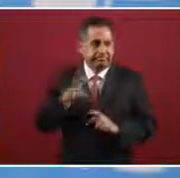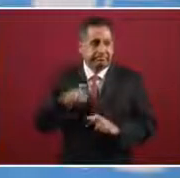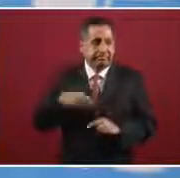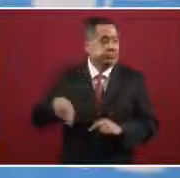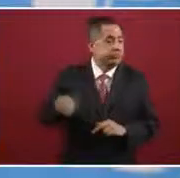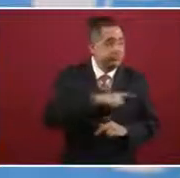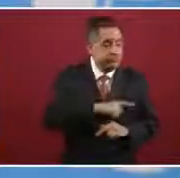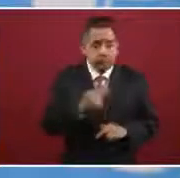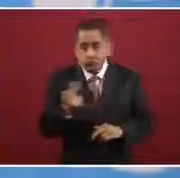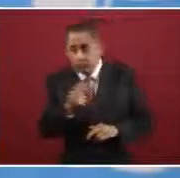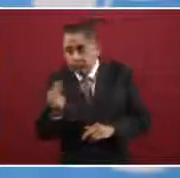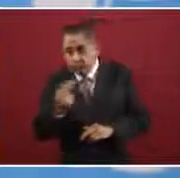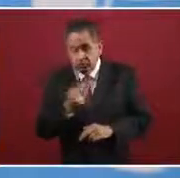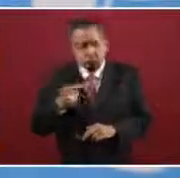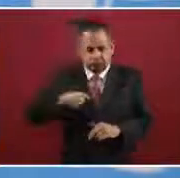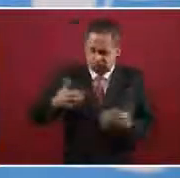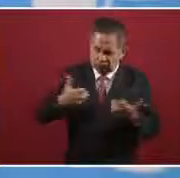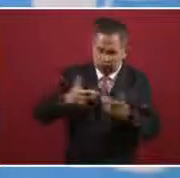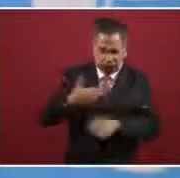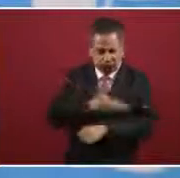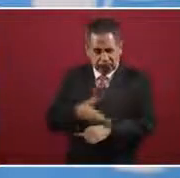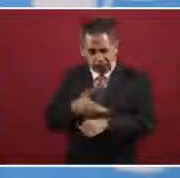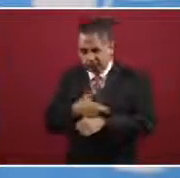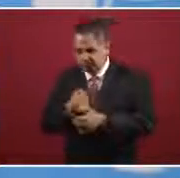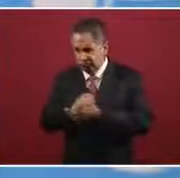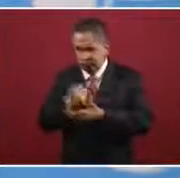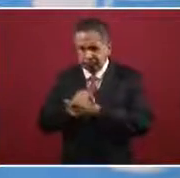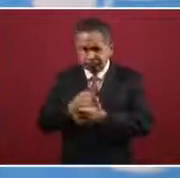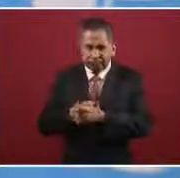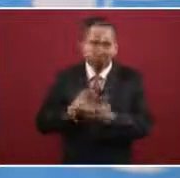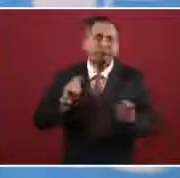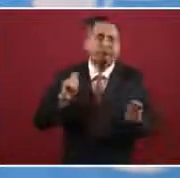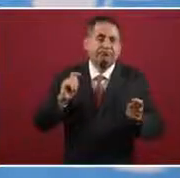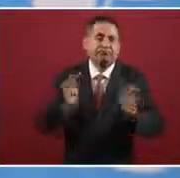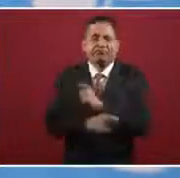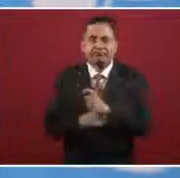demandas, es el que lleva a la práctica lo que